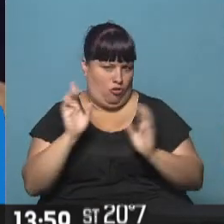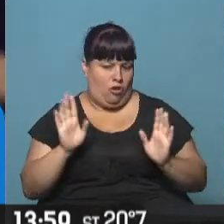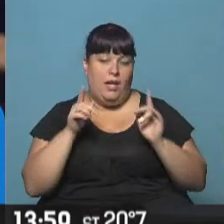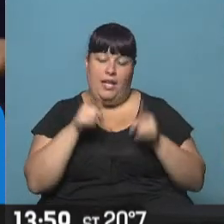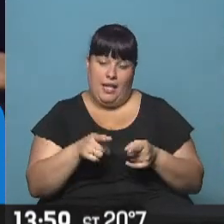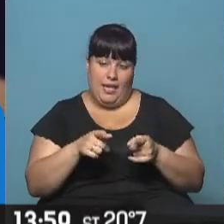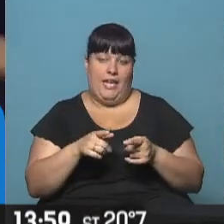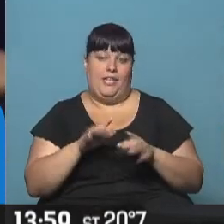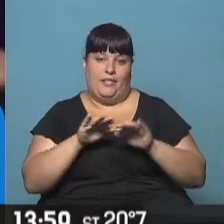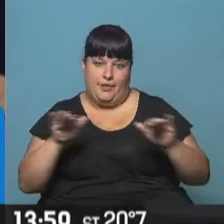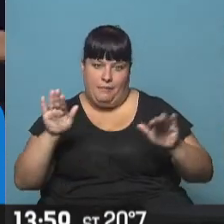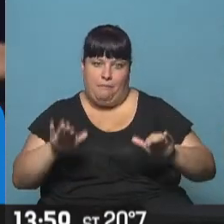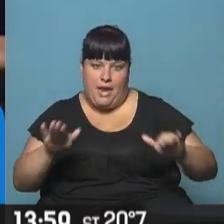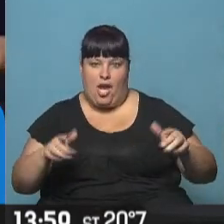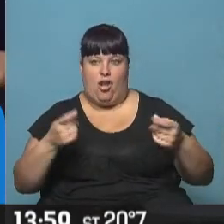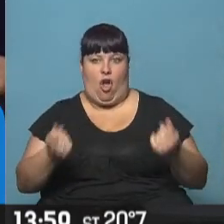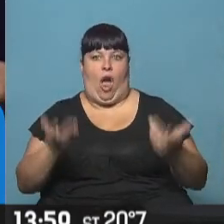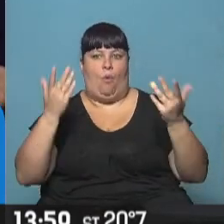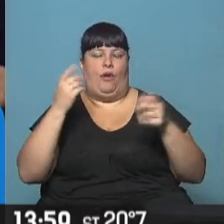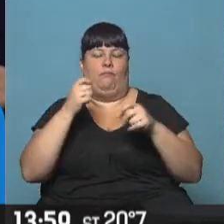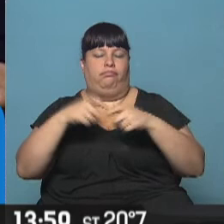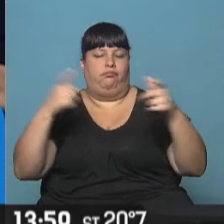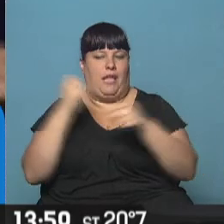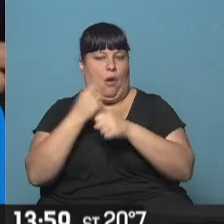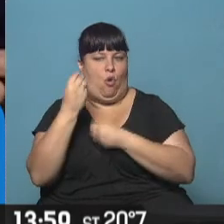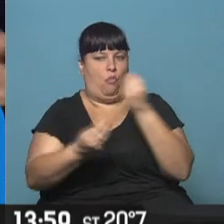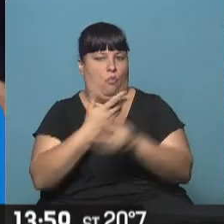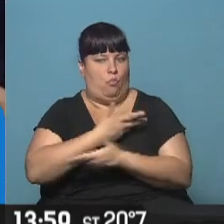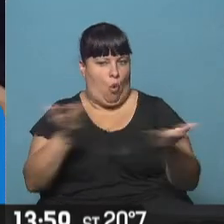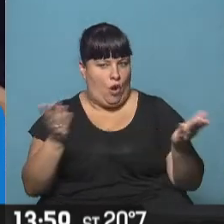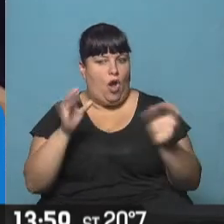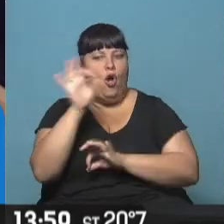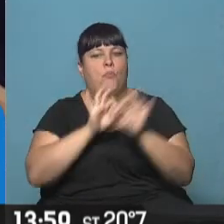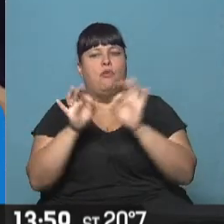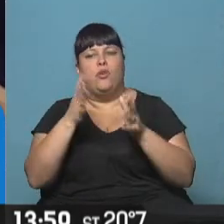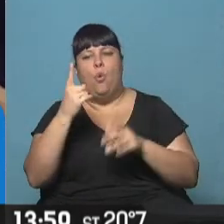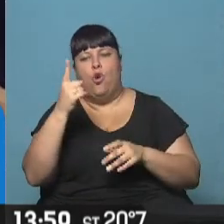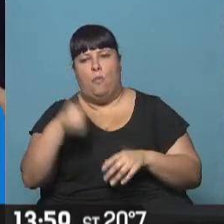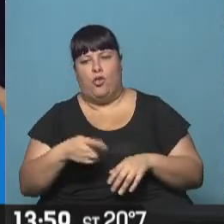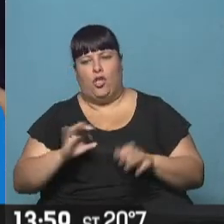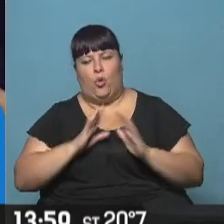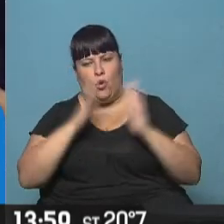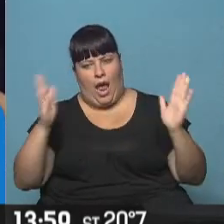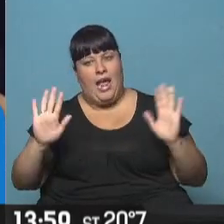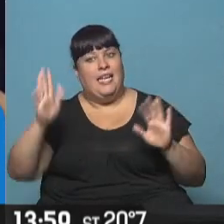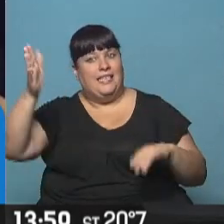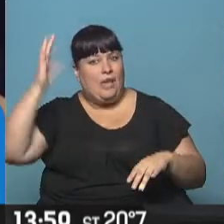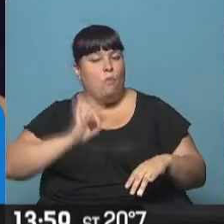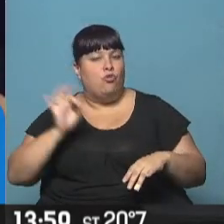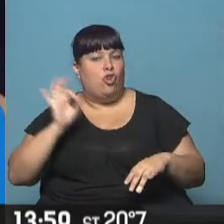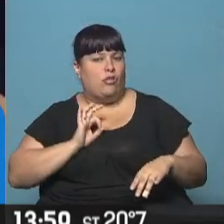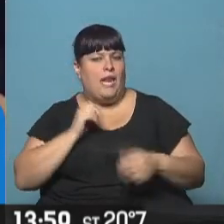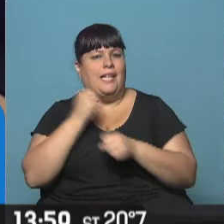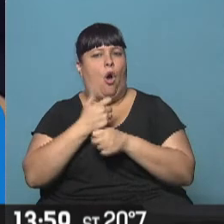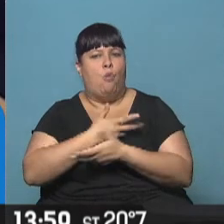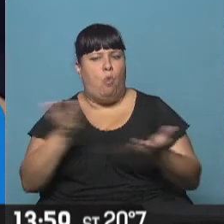eso modera el aumento neto del empleo público a una tasa cercana al 1% anual, cuando veníamos de muchos años en los cuales el